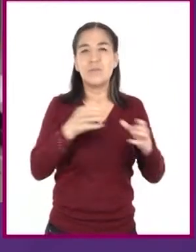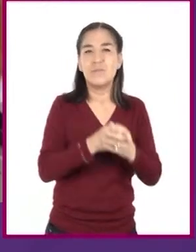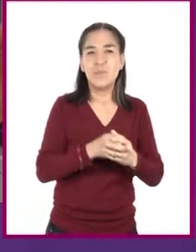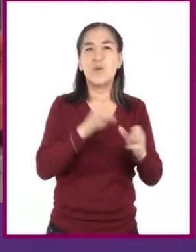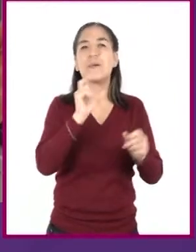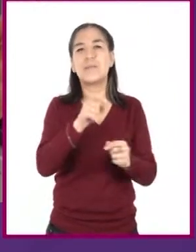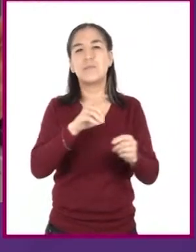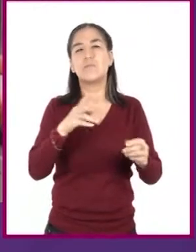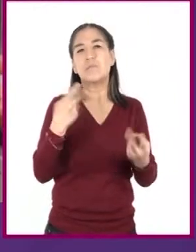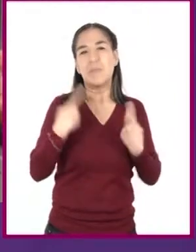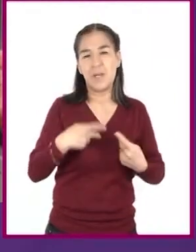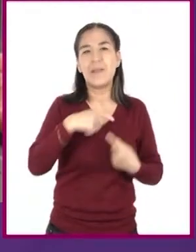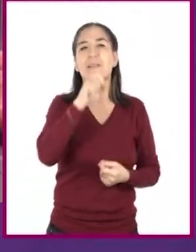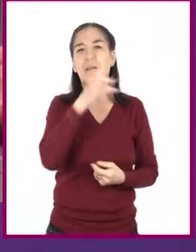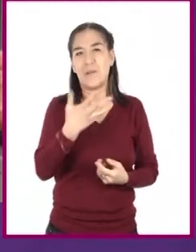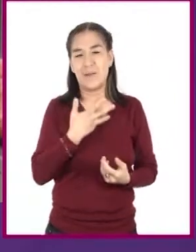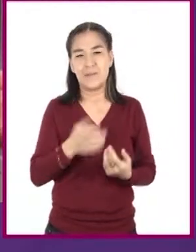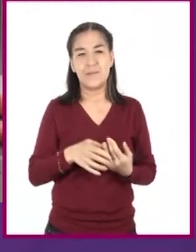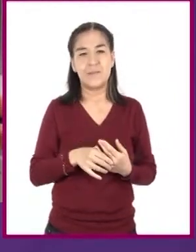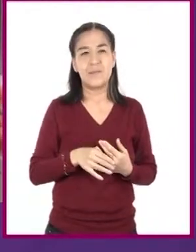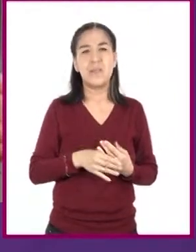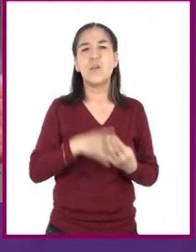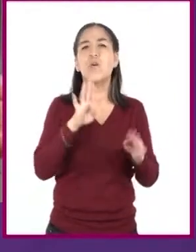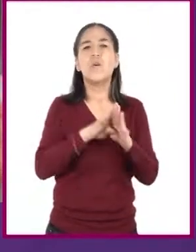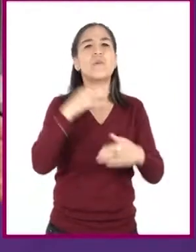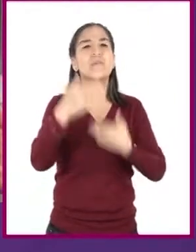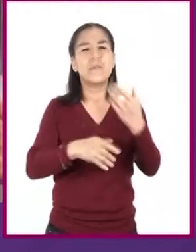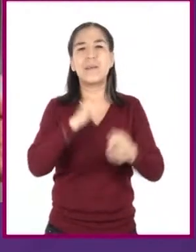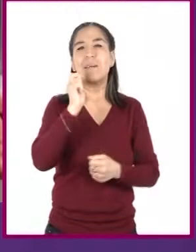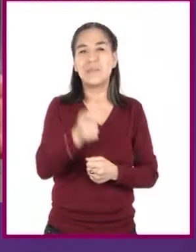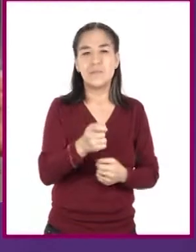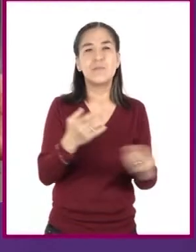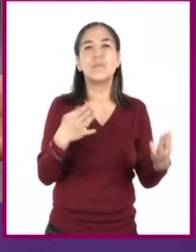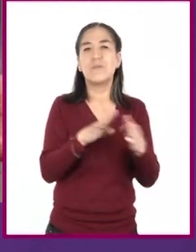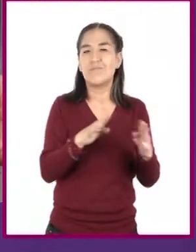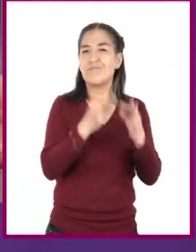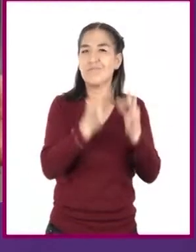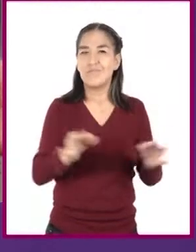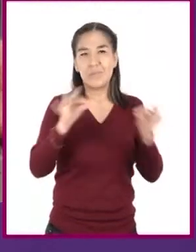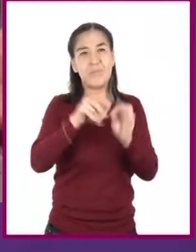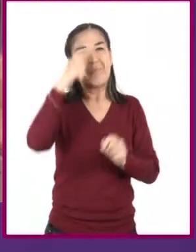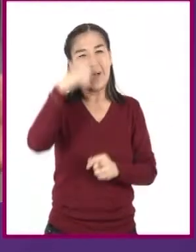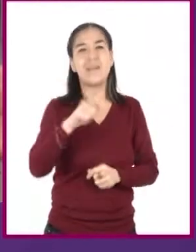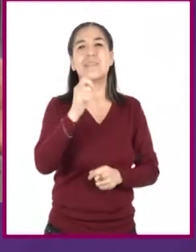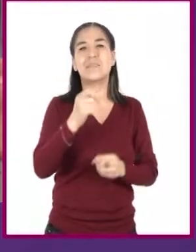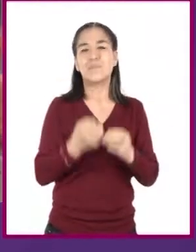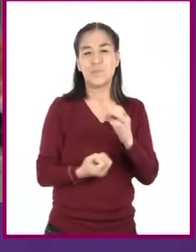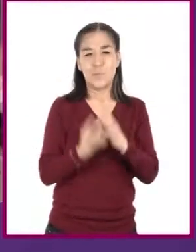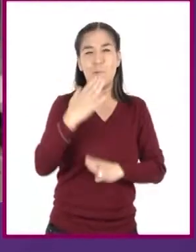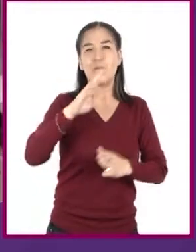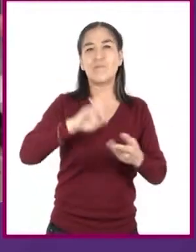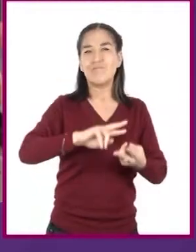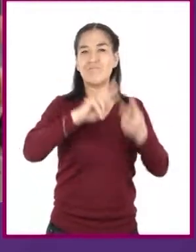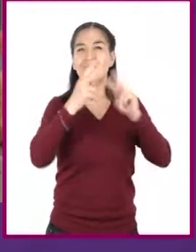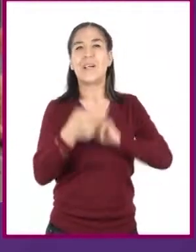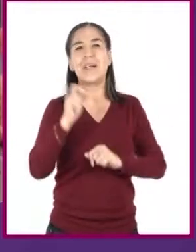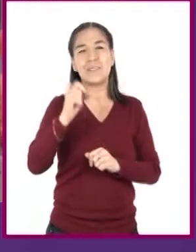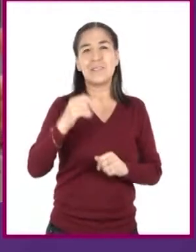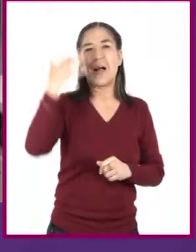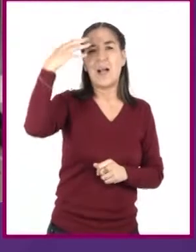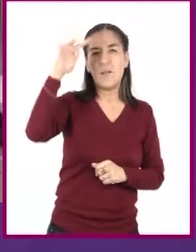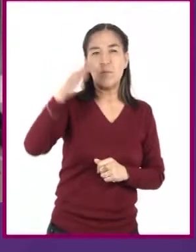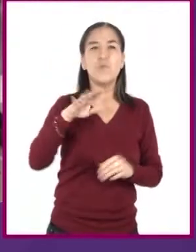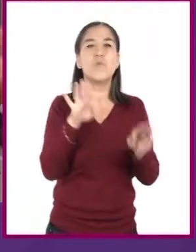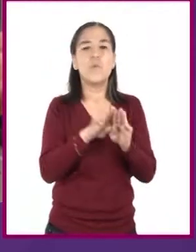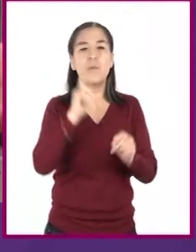población también existe. Los rituales de paso eran fundamentales para convertirse en adultos. Por ejemplo, teníamos rituales de